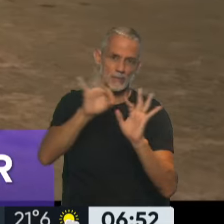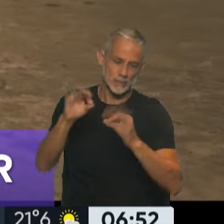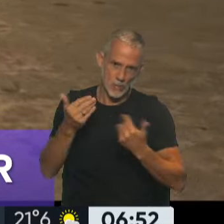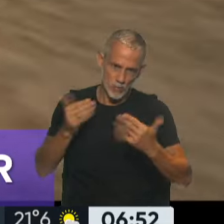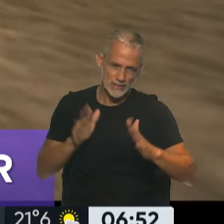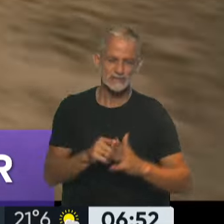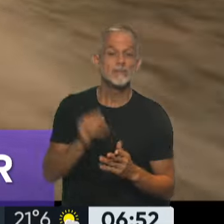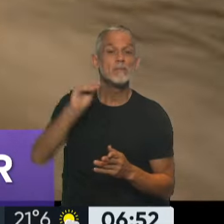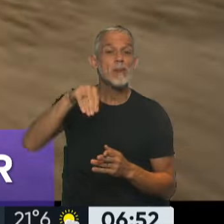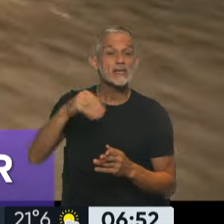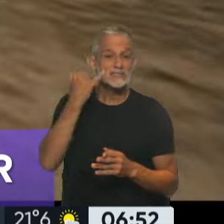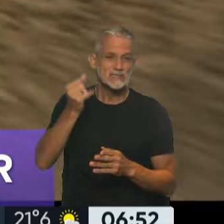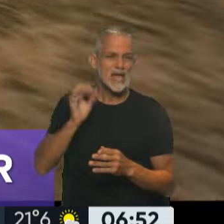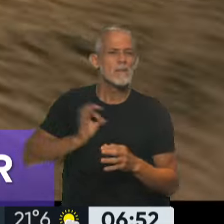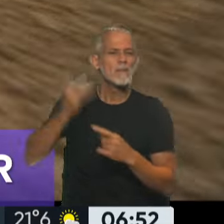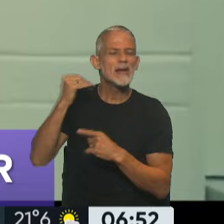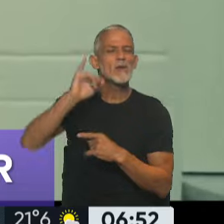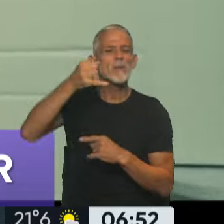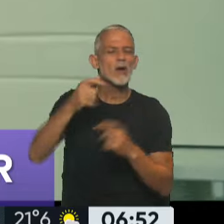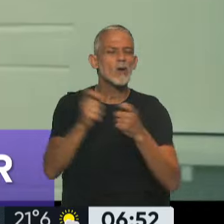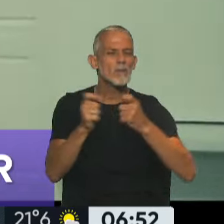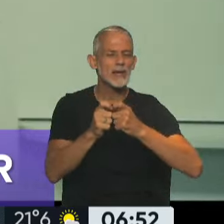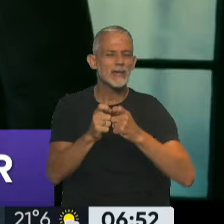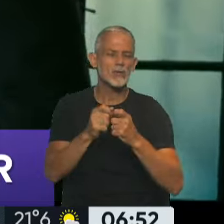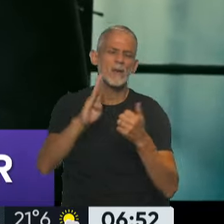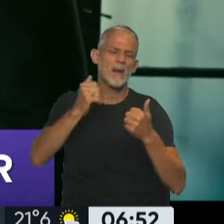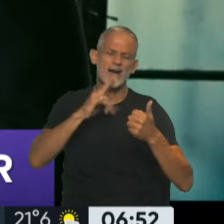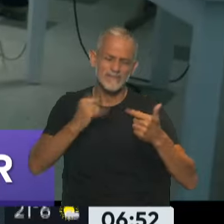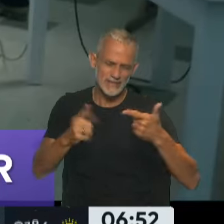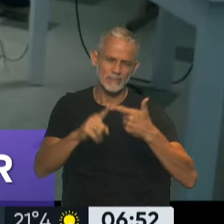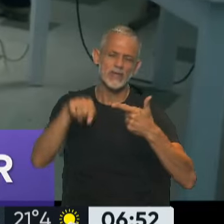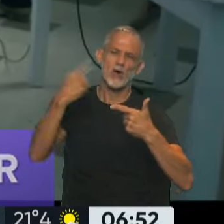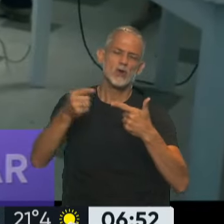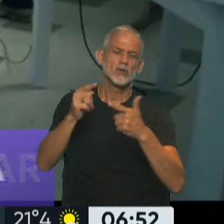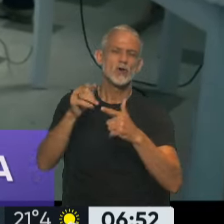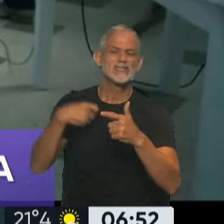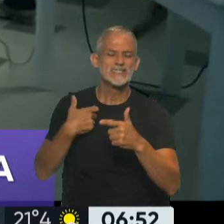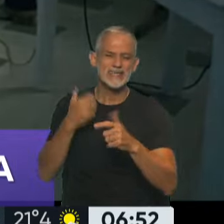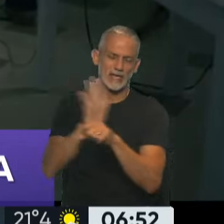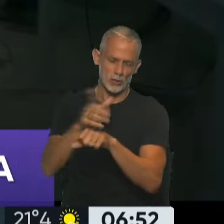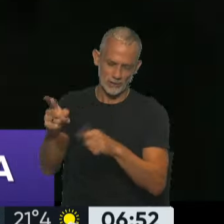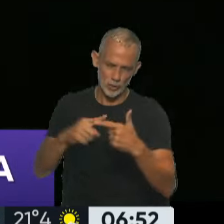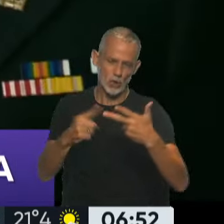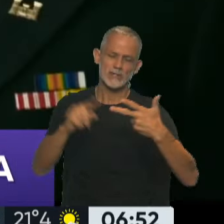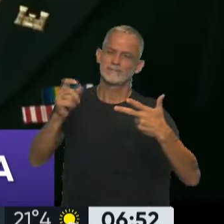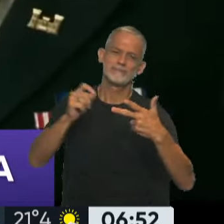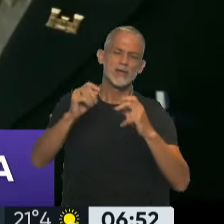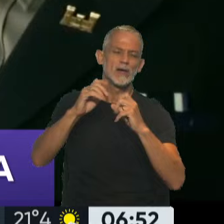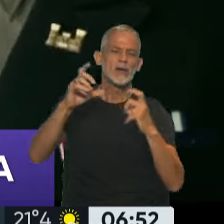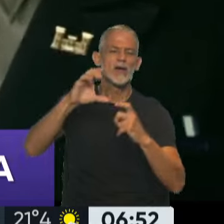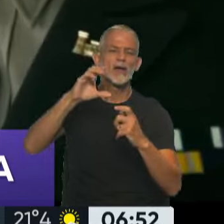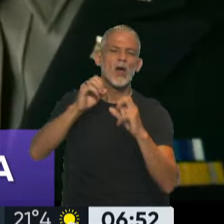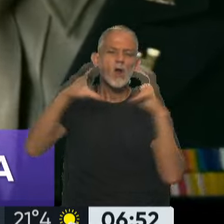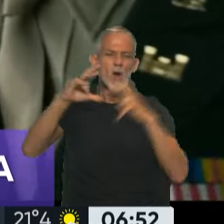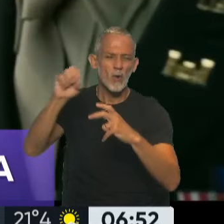además se ha ganado el premio a mejor película en los BAFTA, en los premios del Sindicato de Actores, en los Golden Globe.